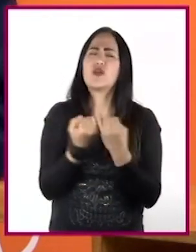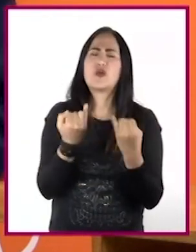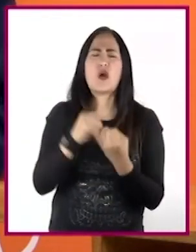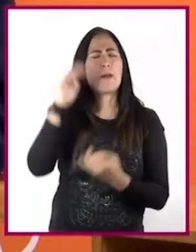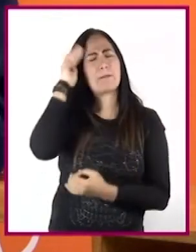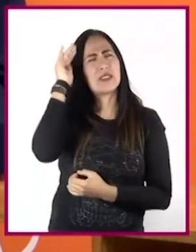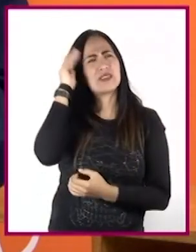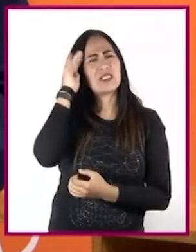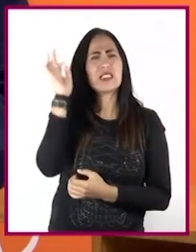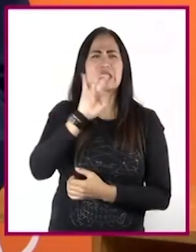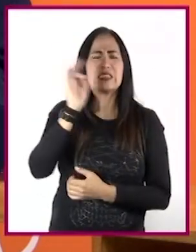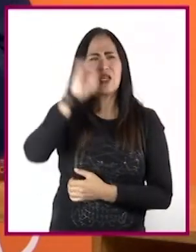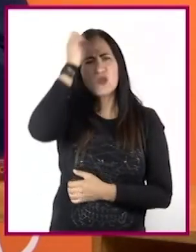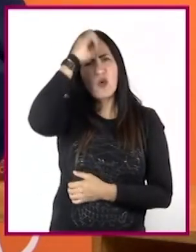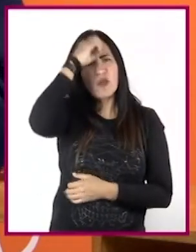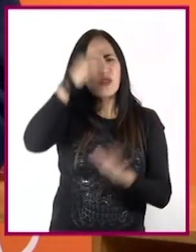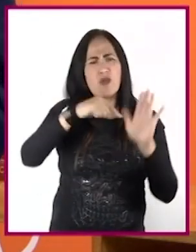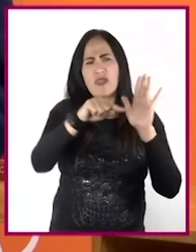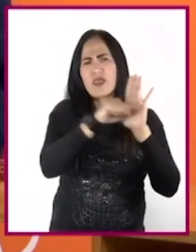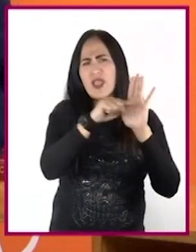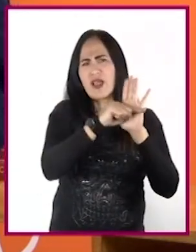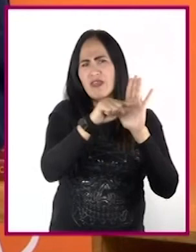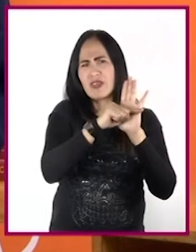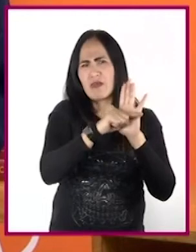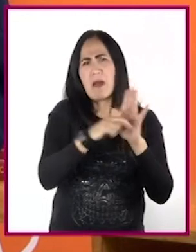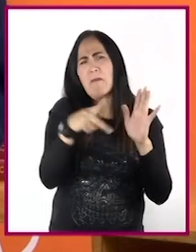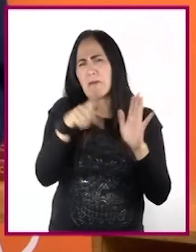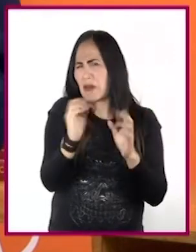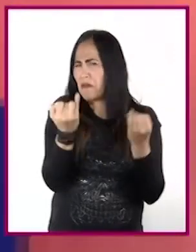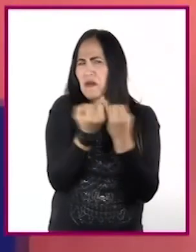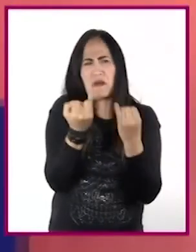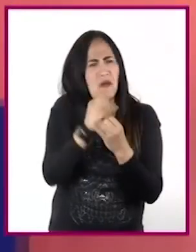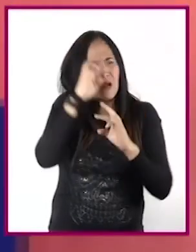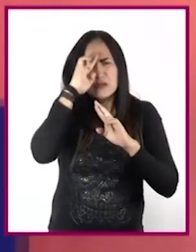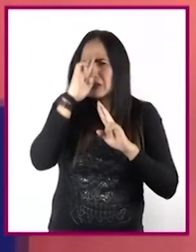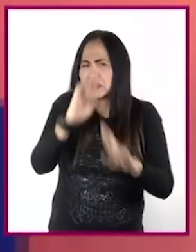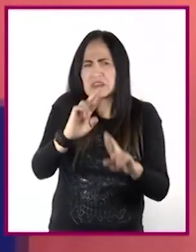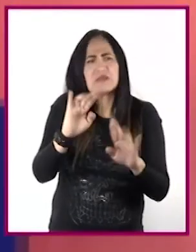opiniones que pueden ser negativas y serán igualmente respetadas.